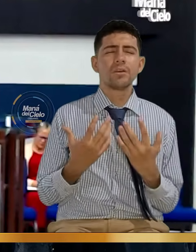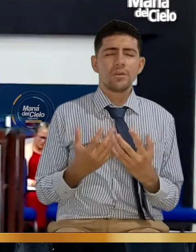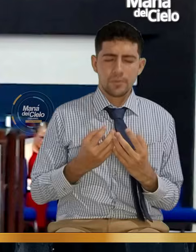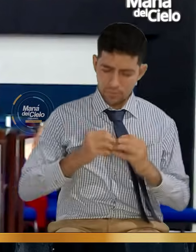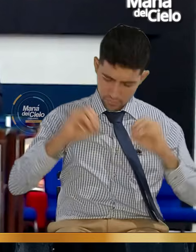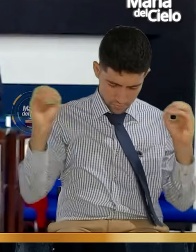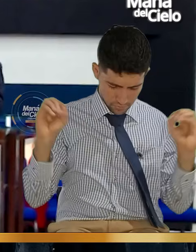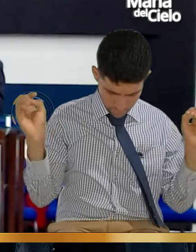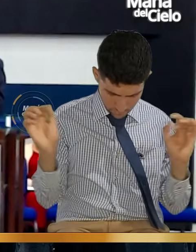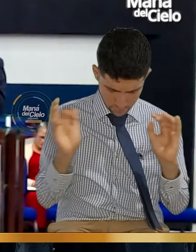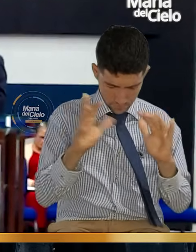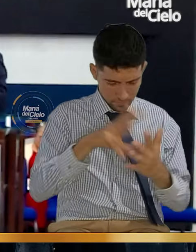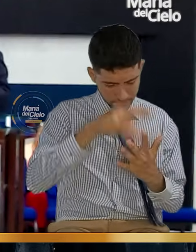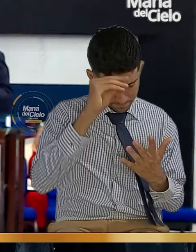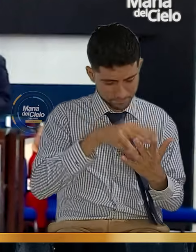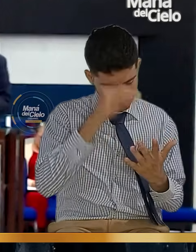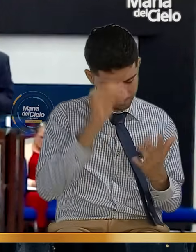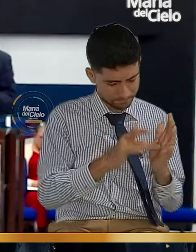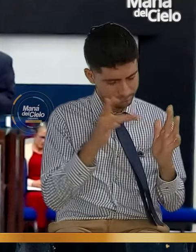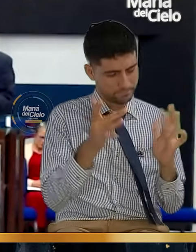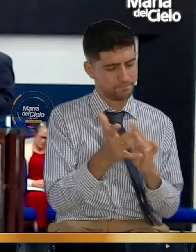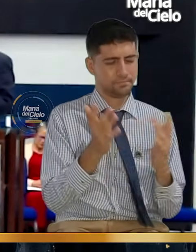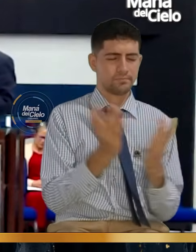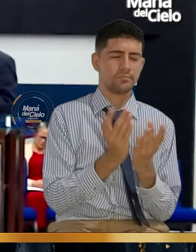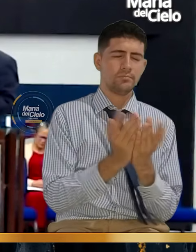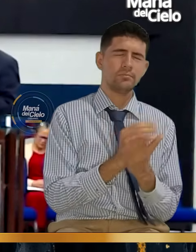es martillo, es agua.